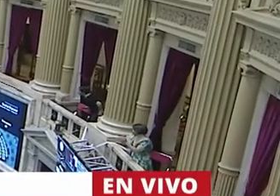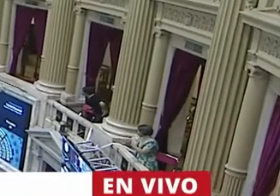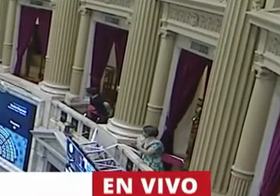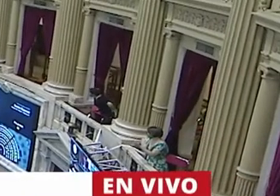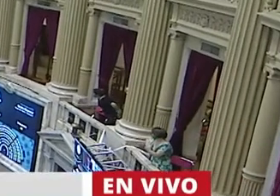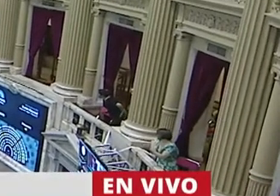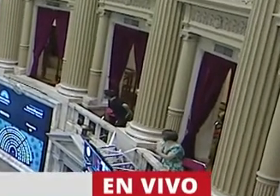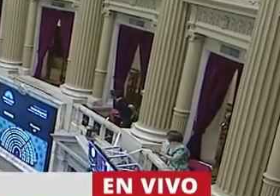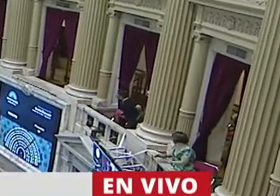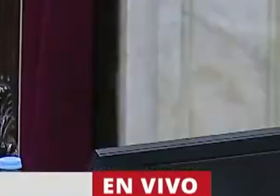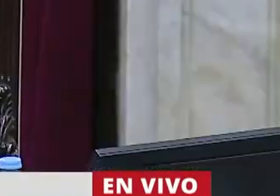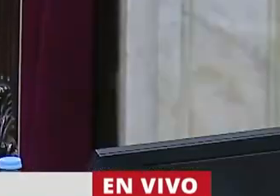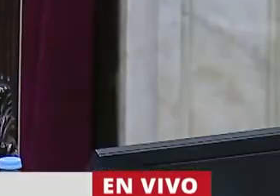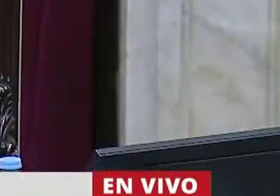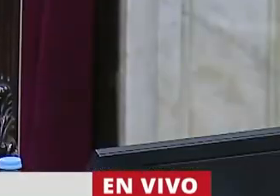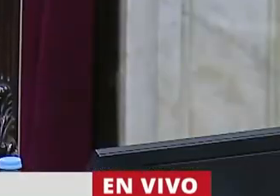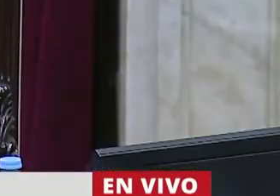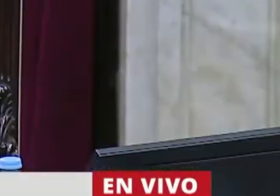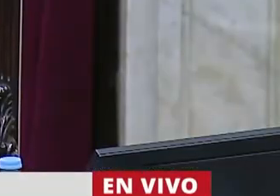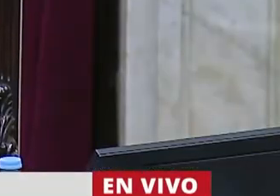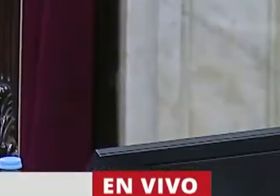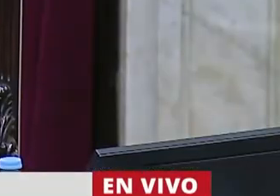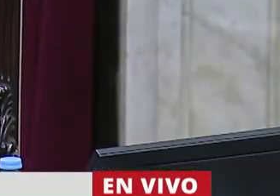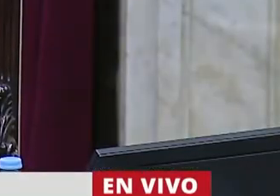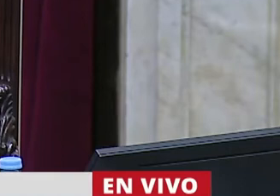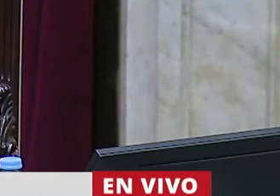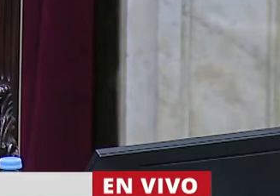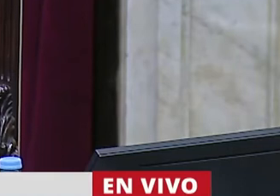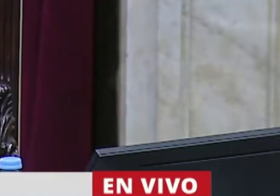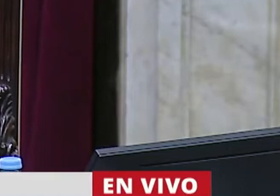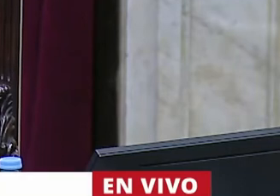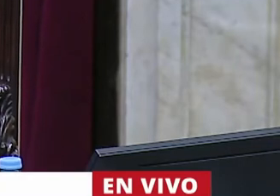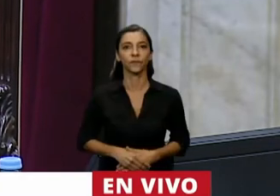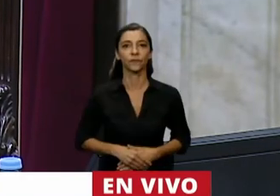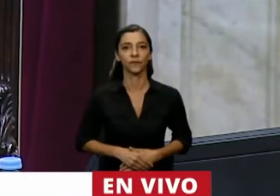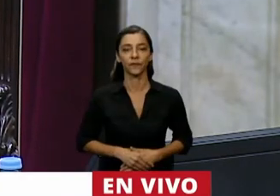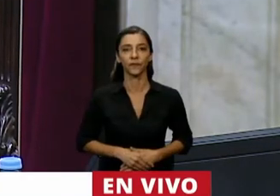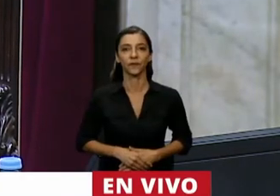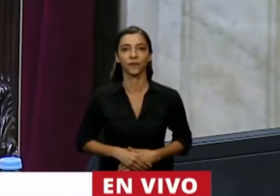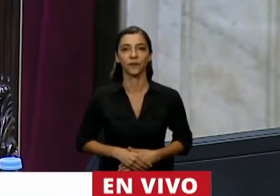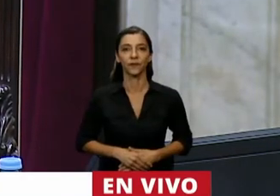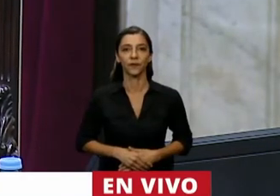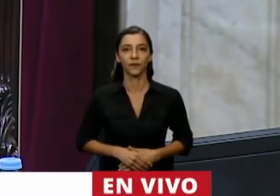Tiene la palabra la diputada por la provincia de Buenos Aires, Mercedes Yuri.